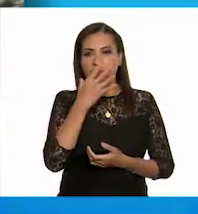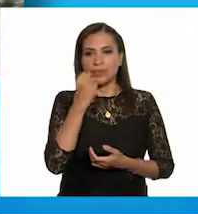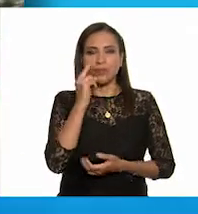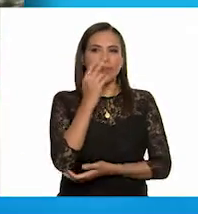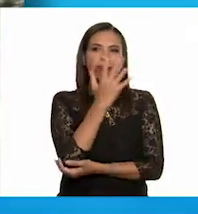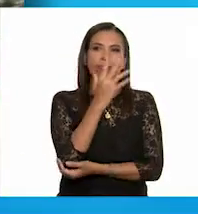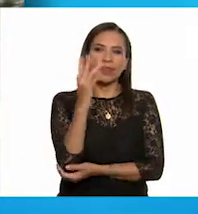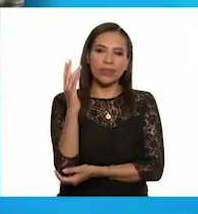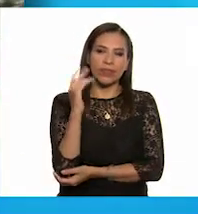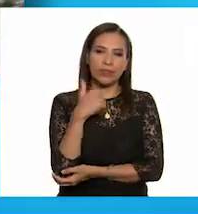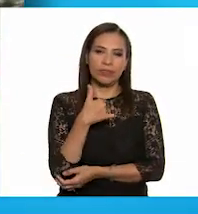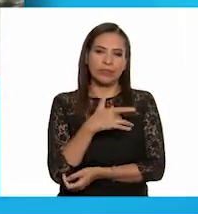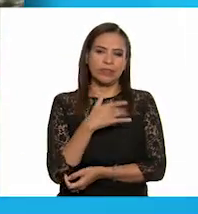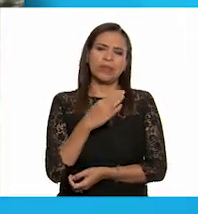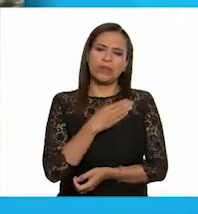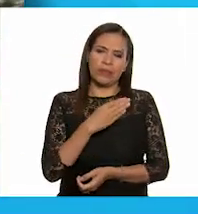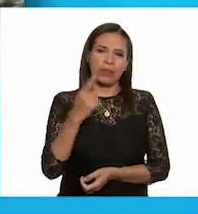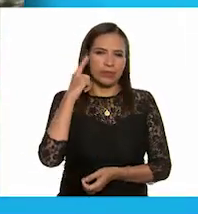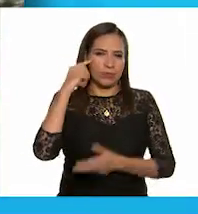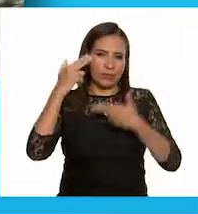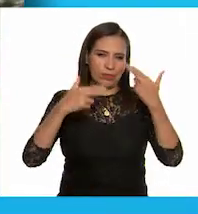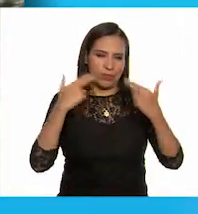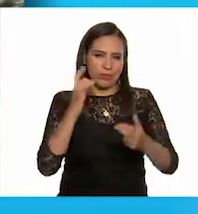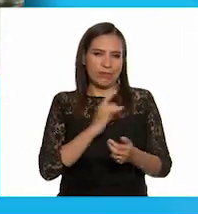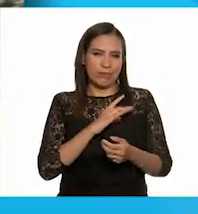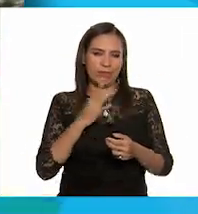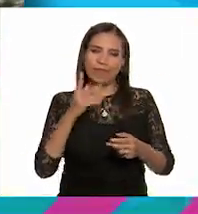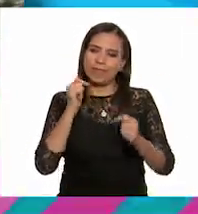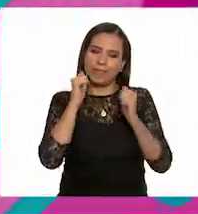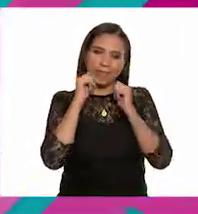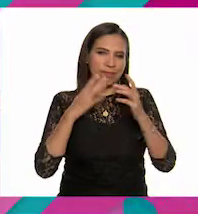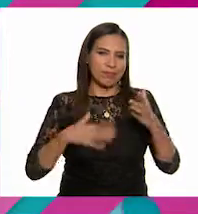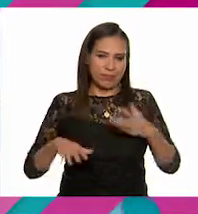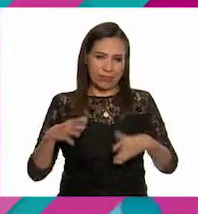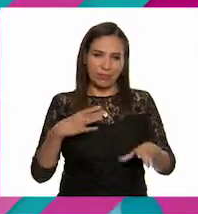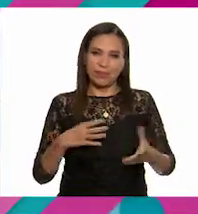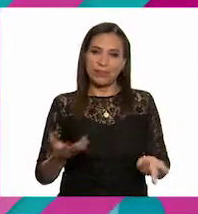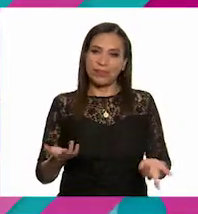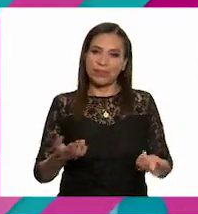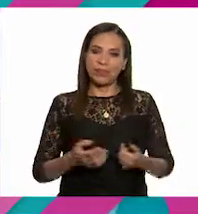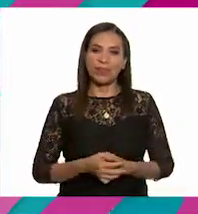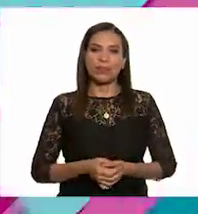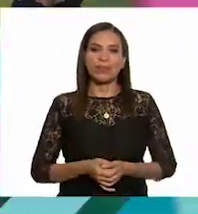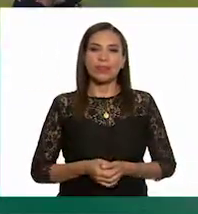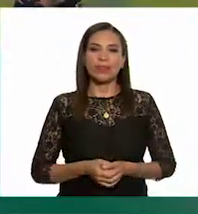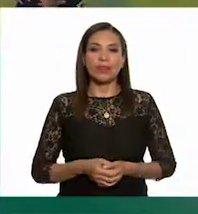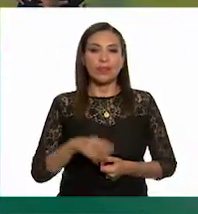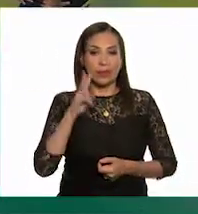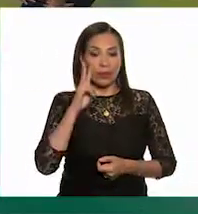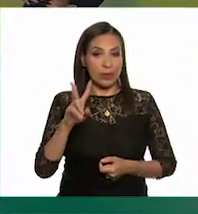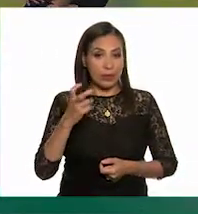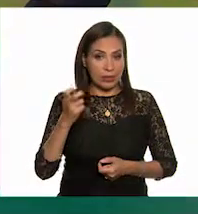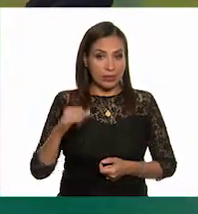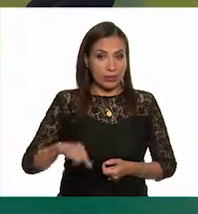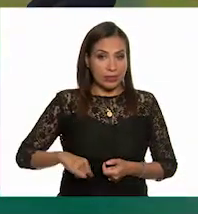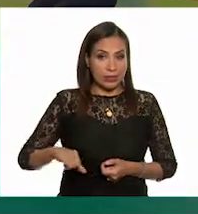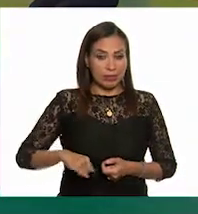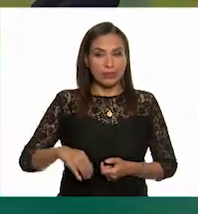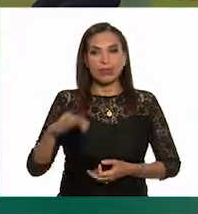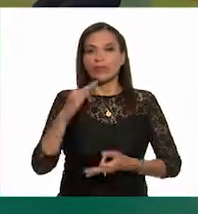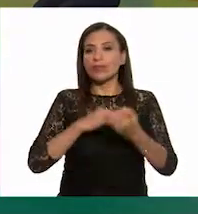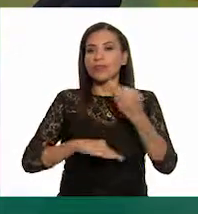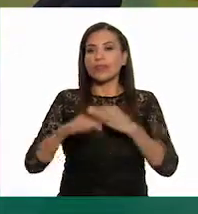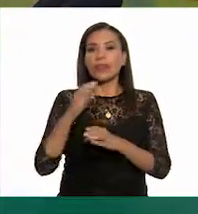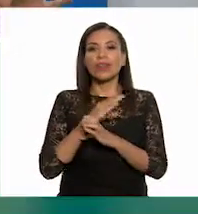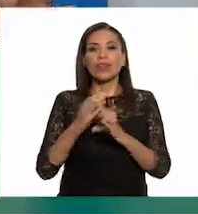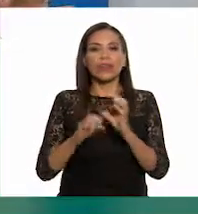paisaje me puso de muy buen humor a pesar del cansancio. ¿Ya vieron qué interesante? Interesante. Todas